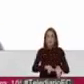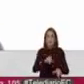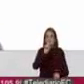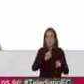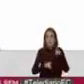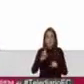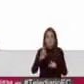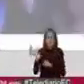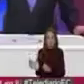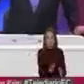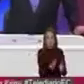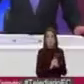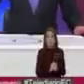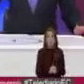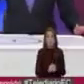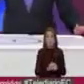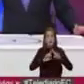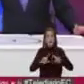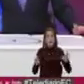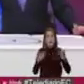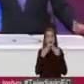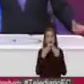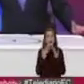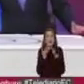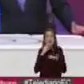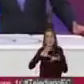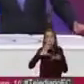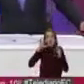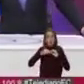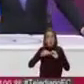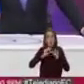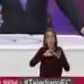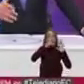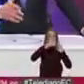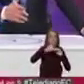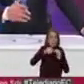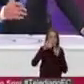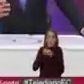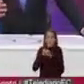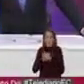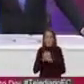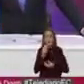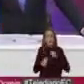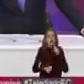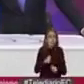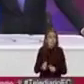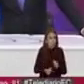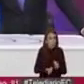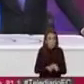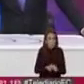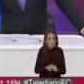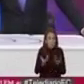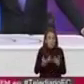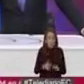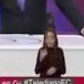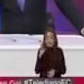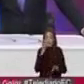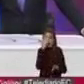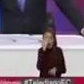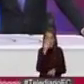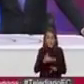estamos observando. ¿Por dónde tendrían que venir estos ajustes, esta revisión de medidas en cuanto al tema fiscal, economista? Hemos visto que